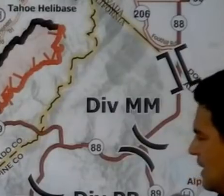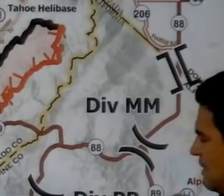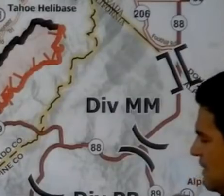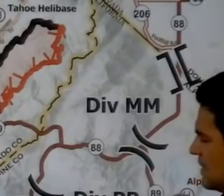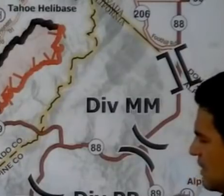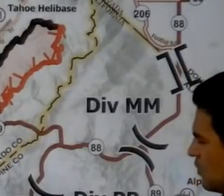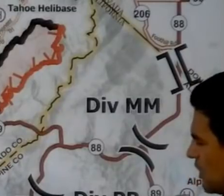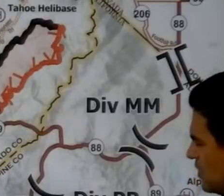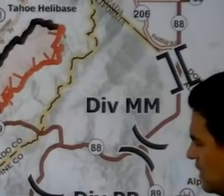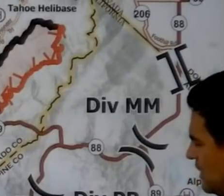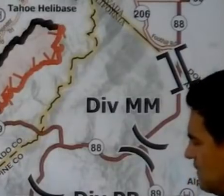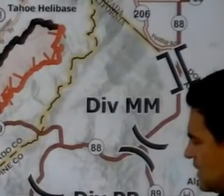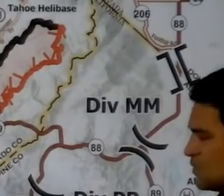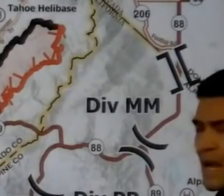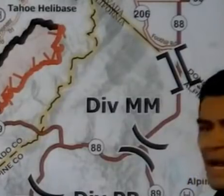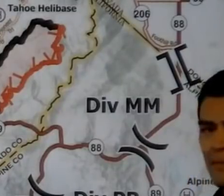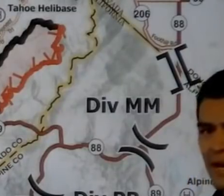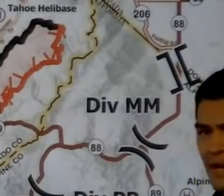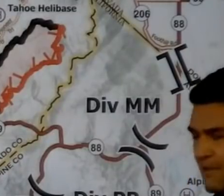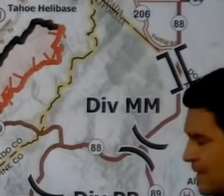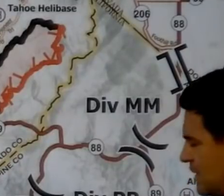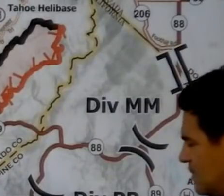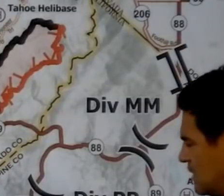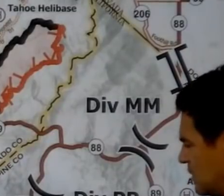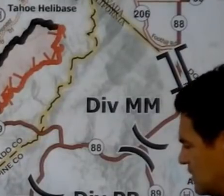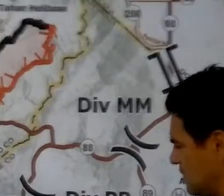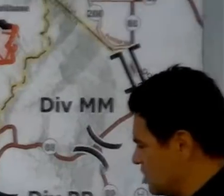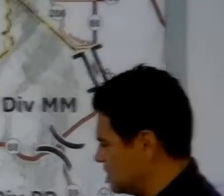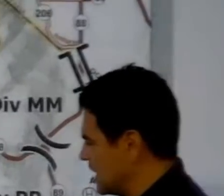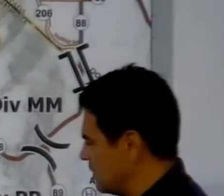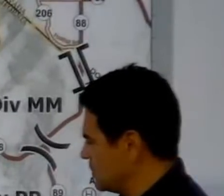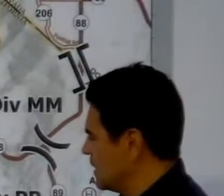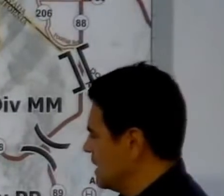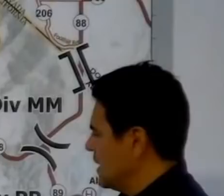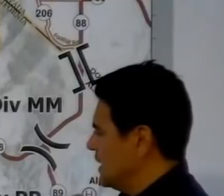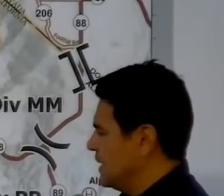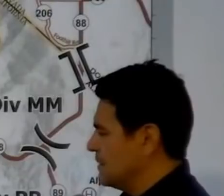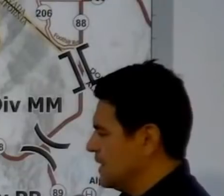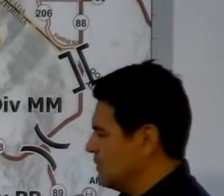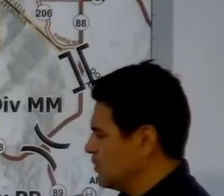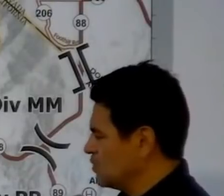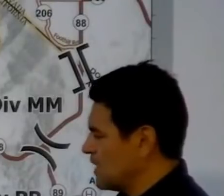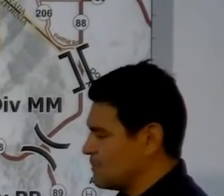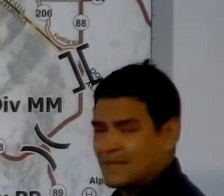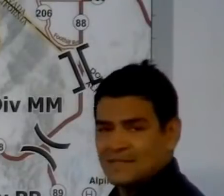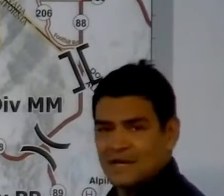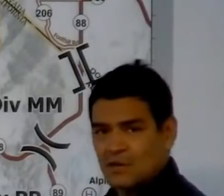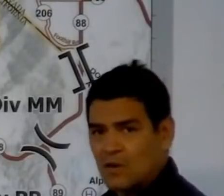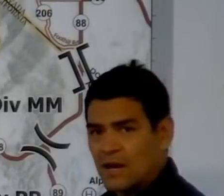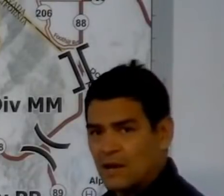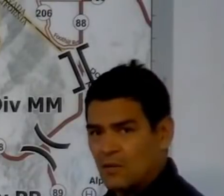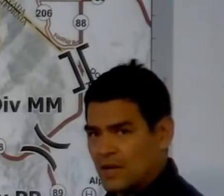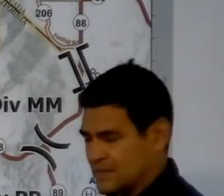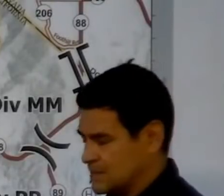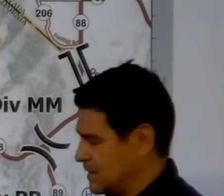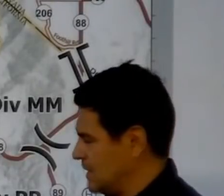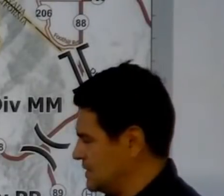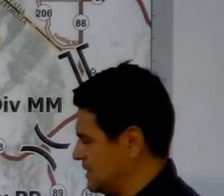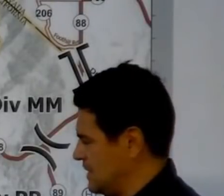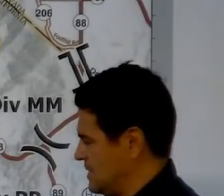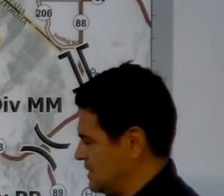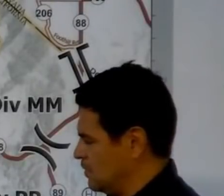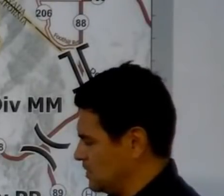que quitar un poquito de personal para que vayan a ayudarnos en otros lados. Tenemos una advertencia roja, lo